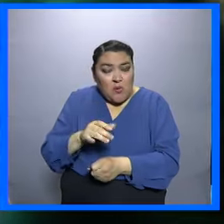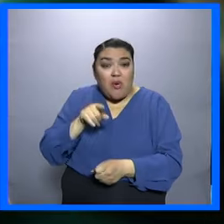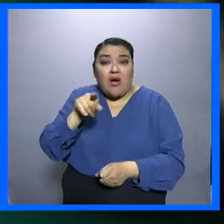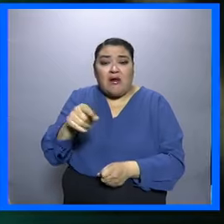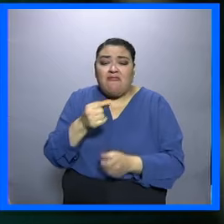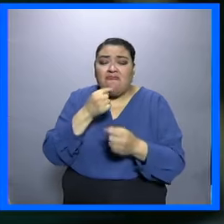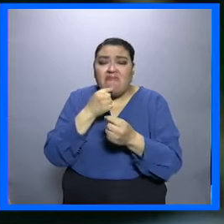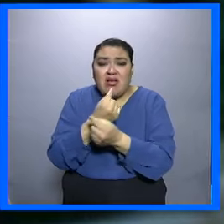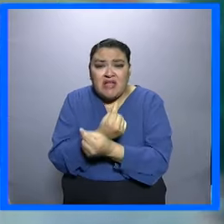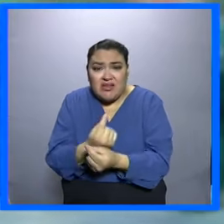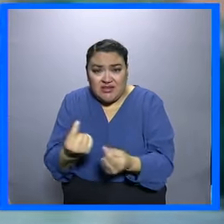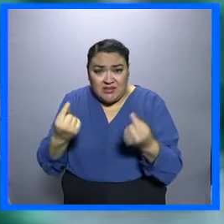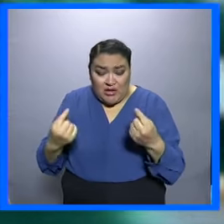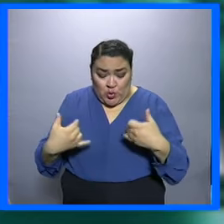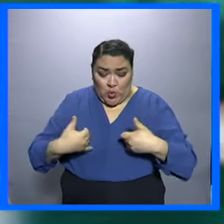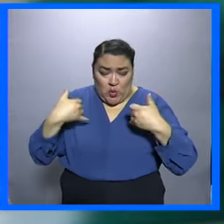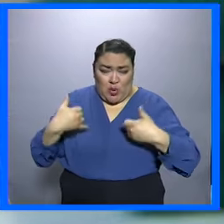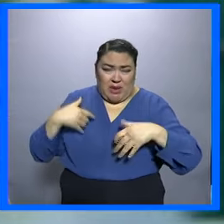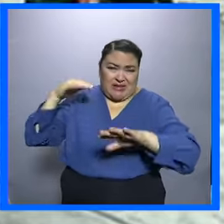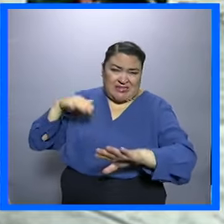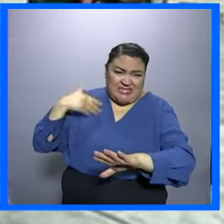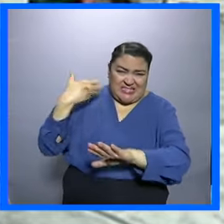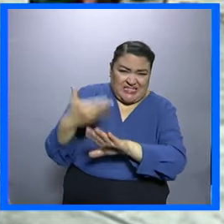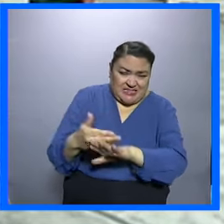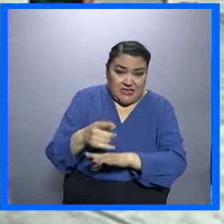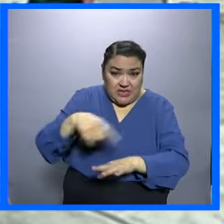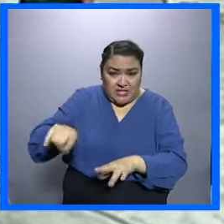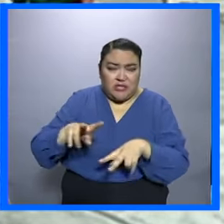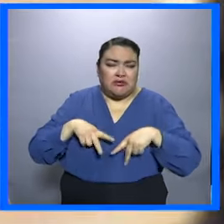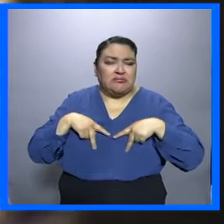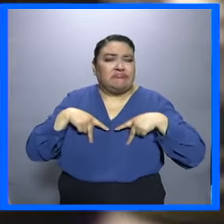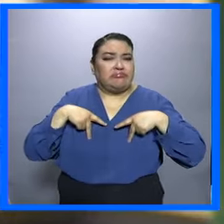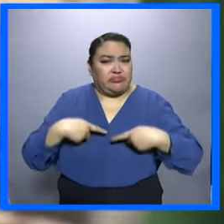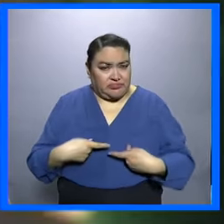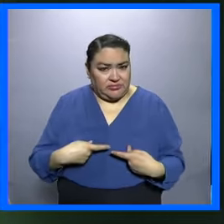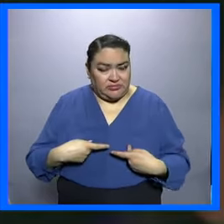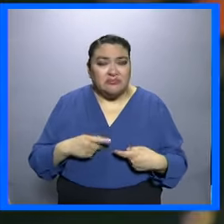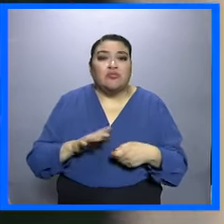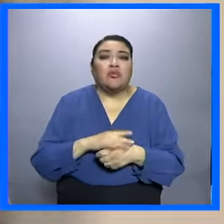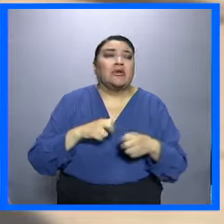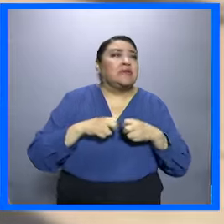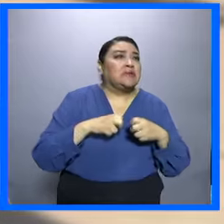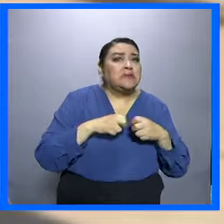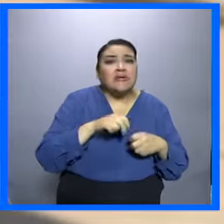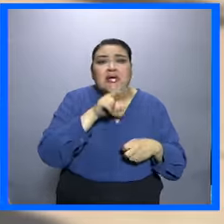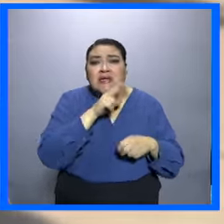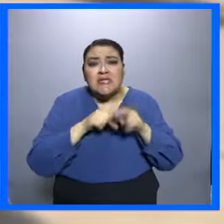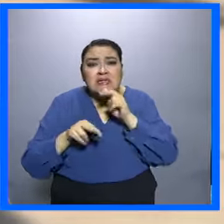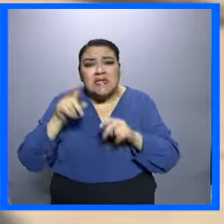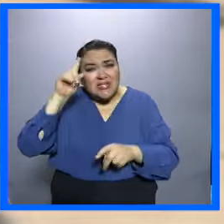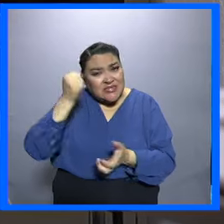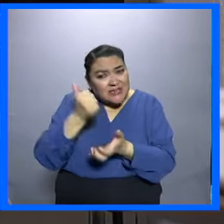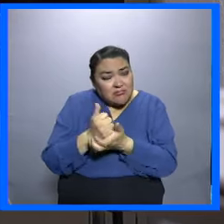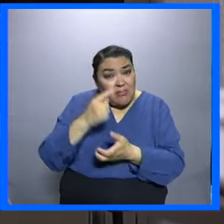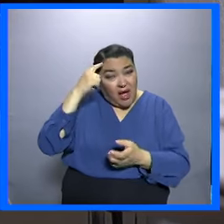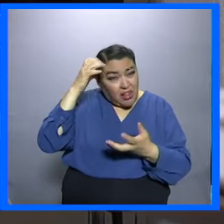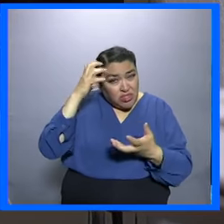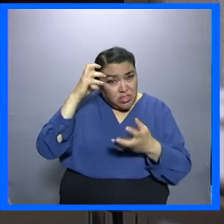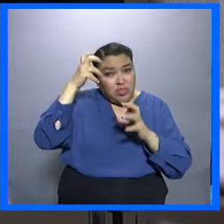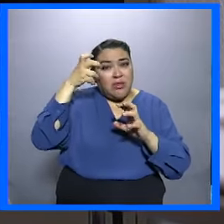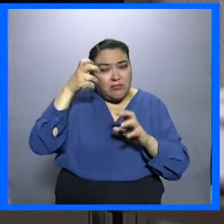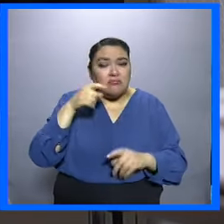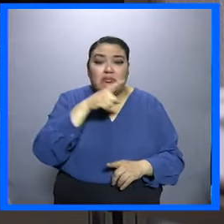a niñas, niños y adolescentes en situación de vulnerabilidad por estrés, trauma o enfermedad mental, por lo